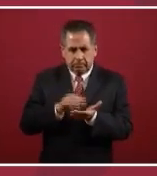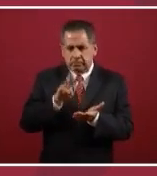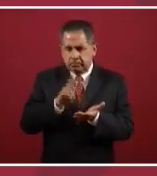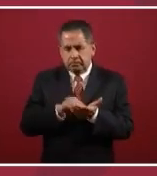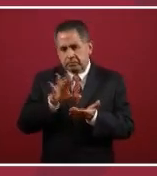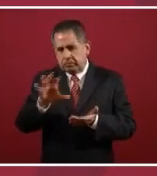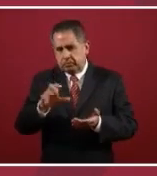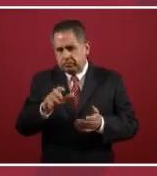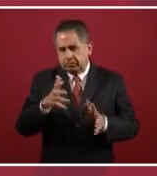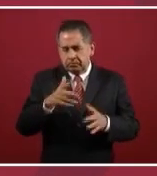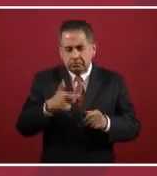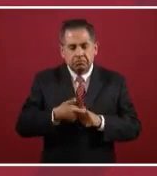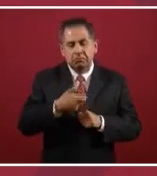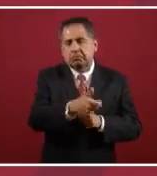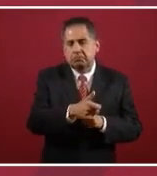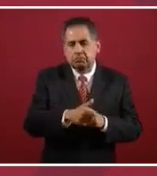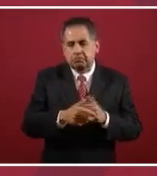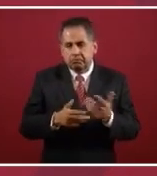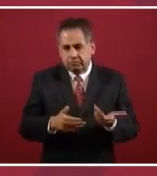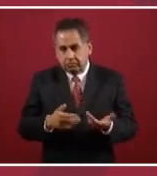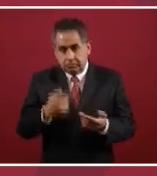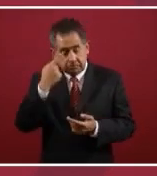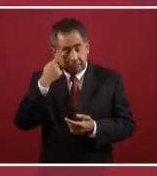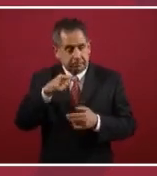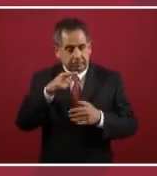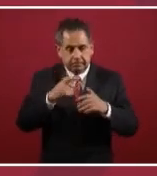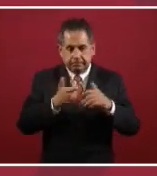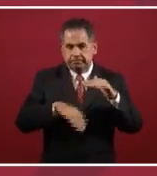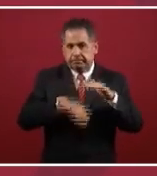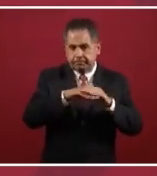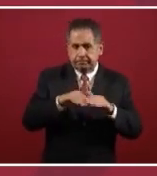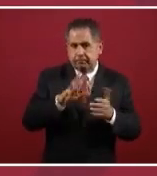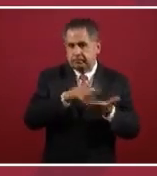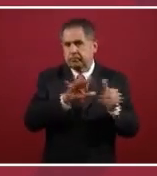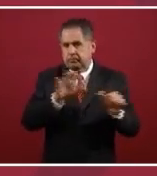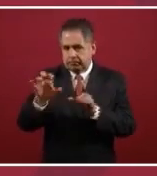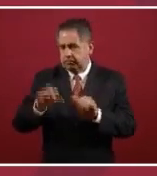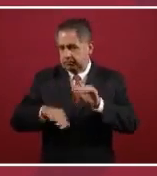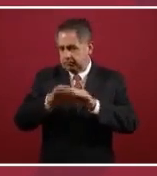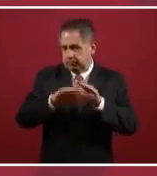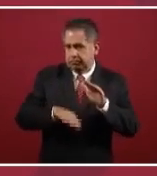3,000, 3,500. Ahora el precio de garantía es